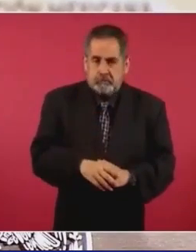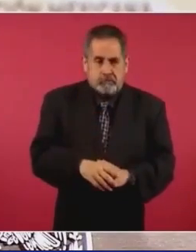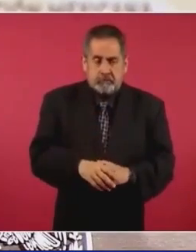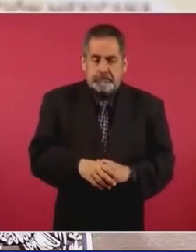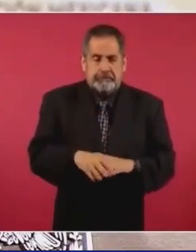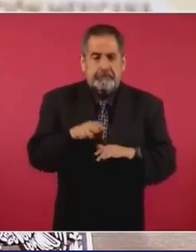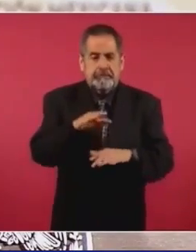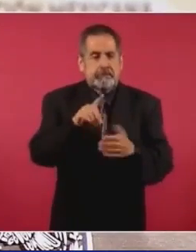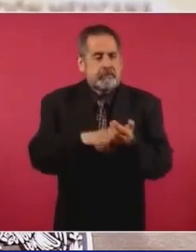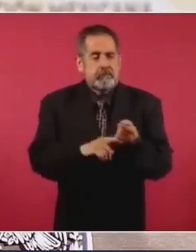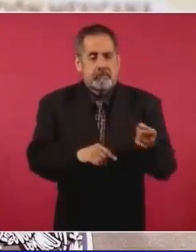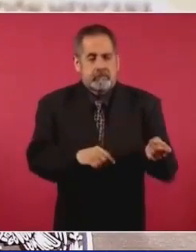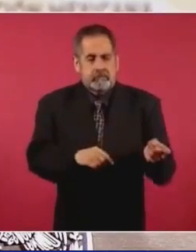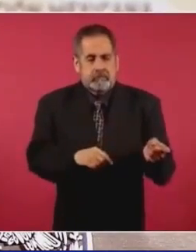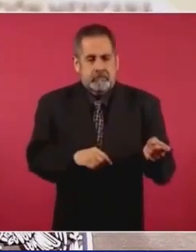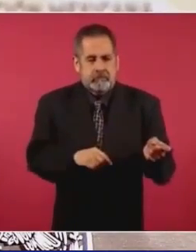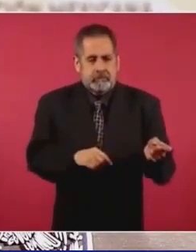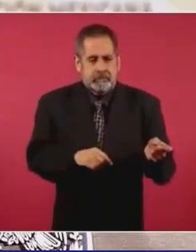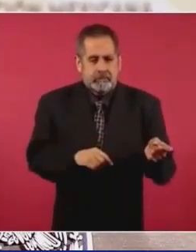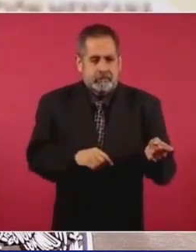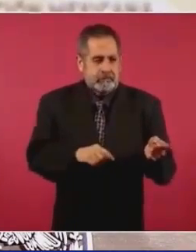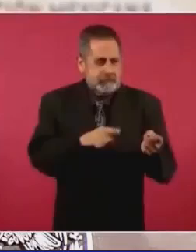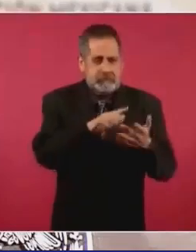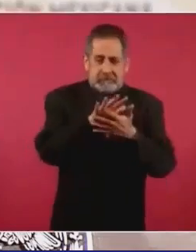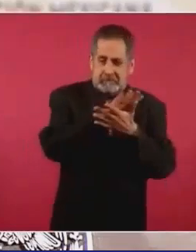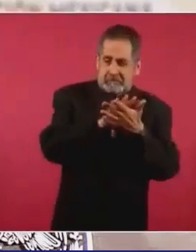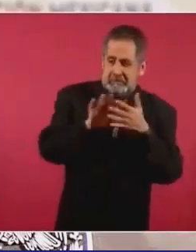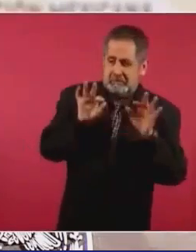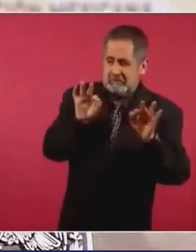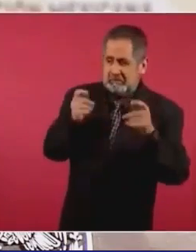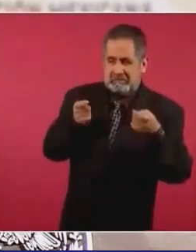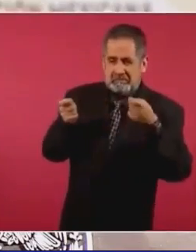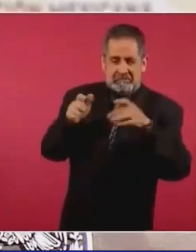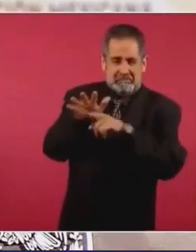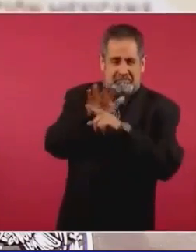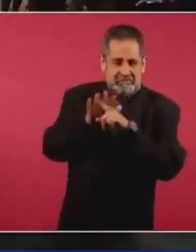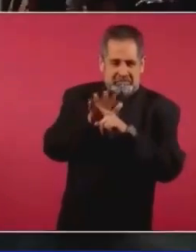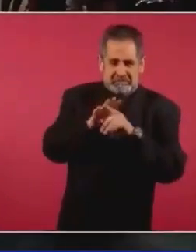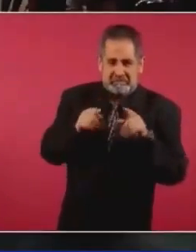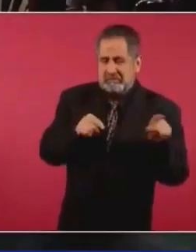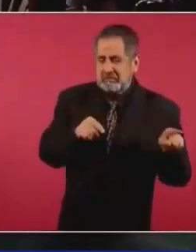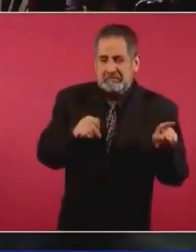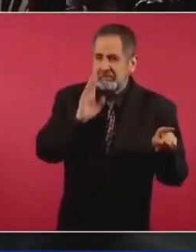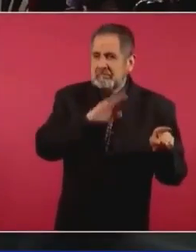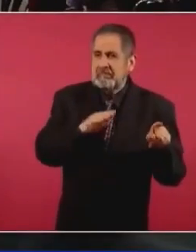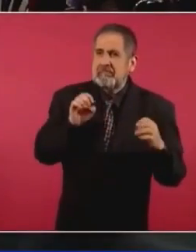Sobre la manipulación de